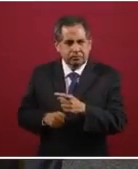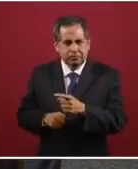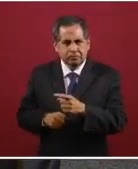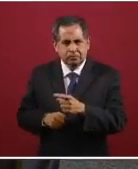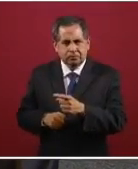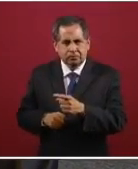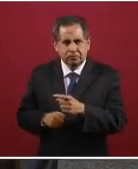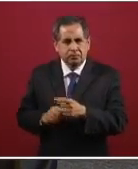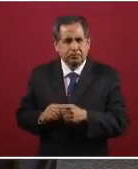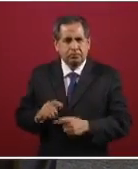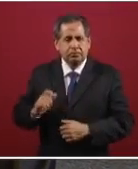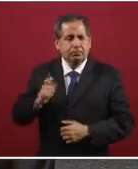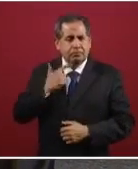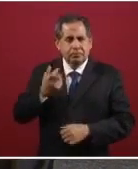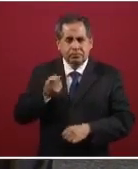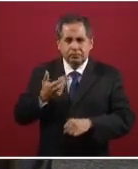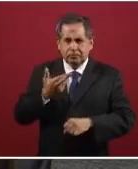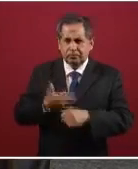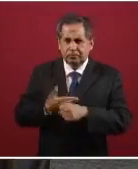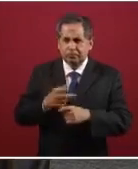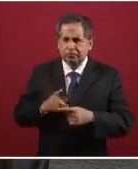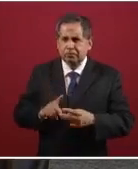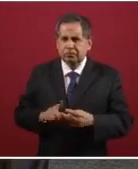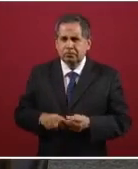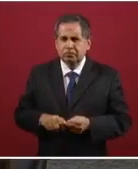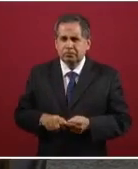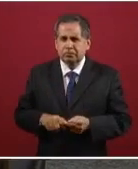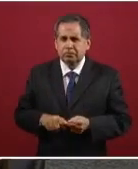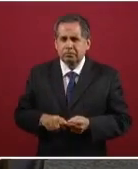del exsecretario